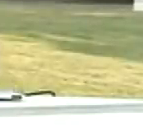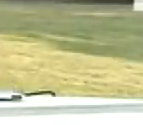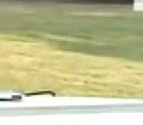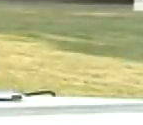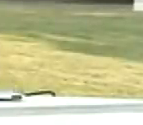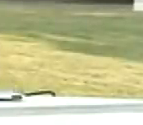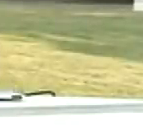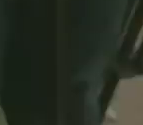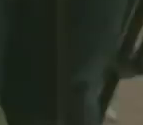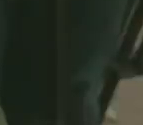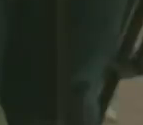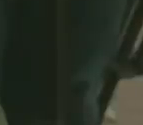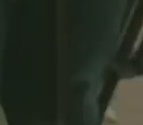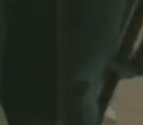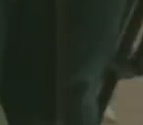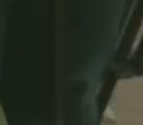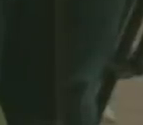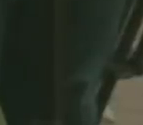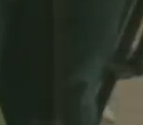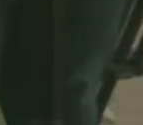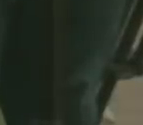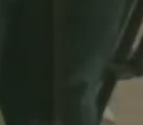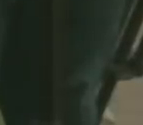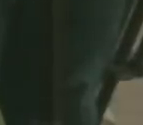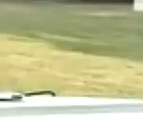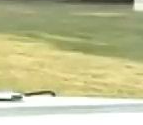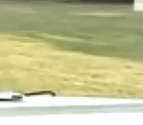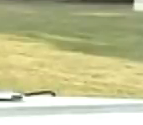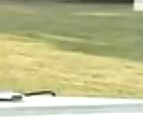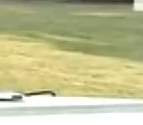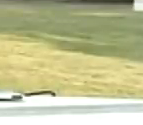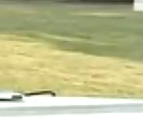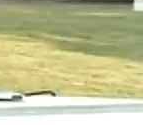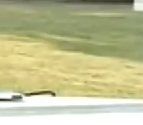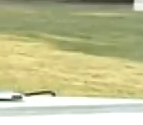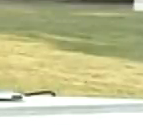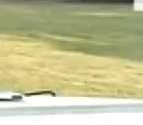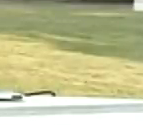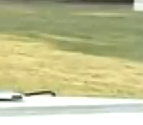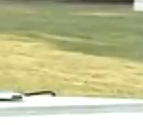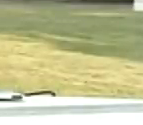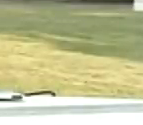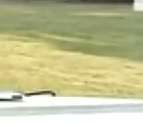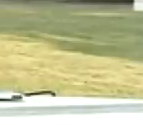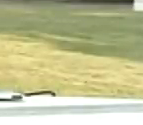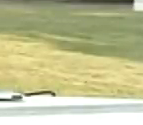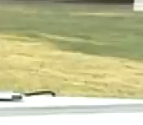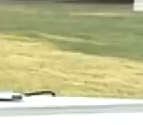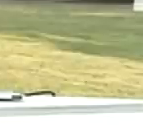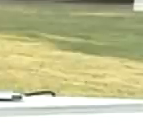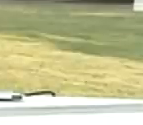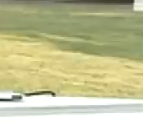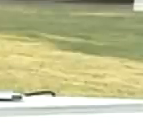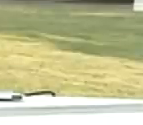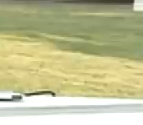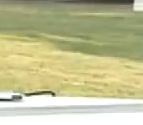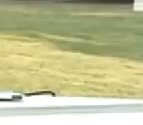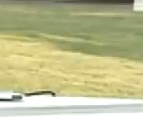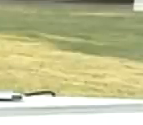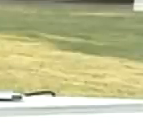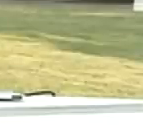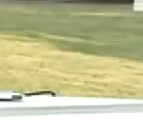néstor reverol siempre muy pendiente de estas tareas a nuestro flamante ministro de cultura don